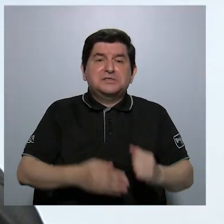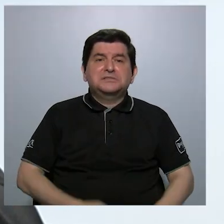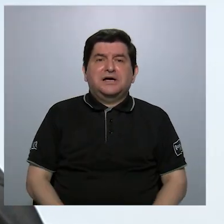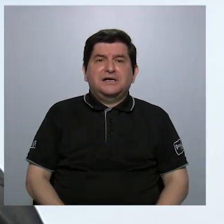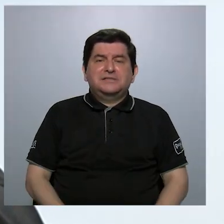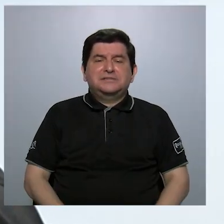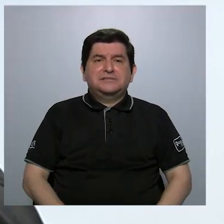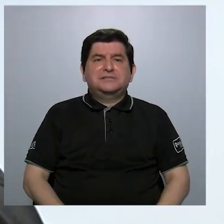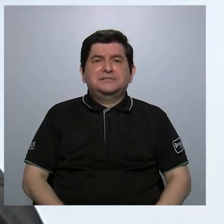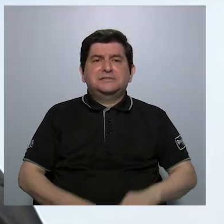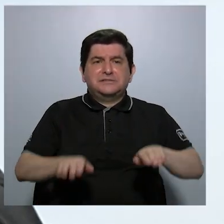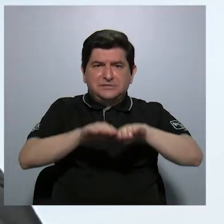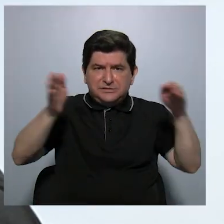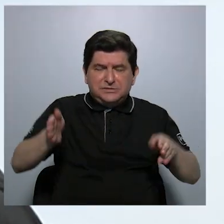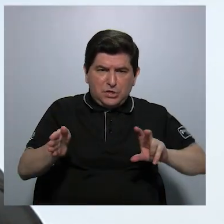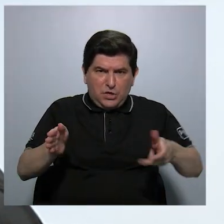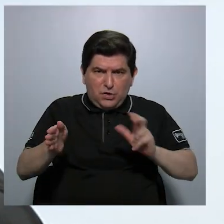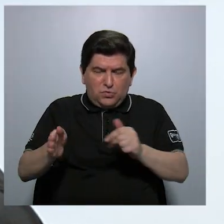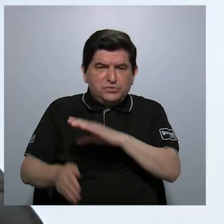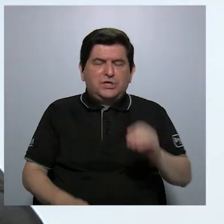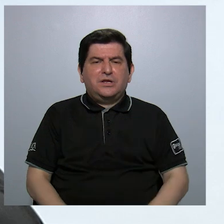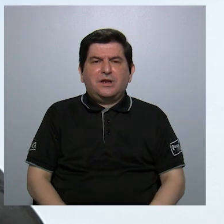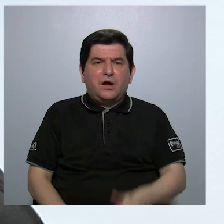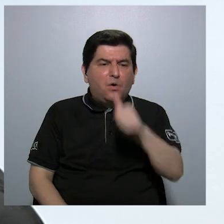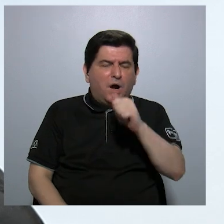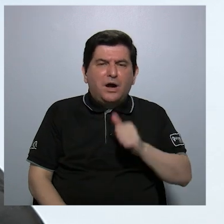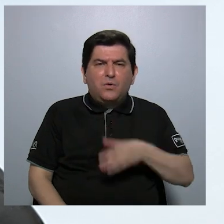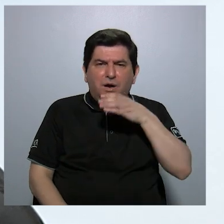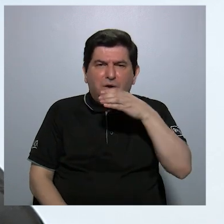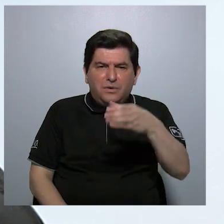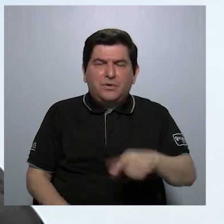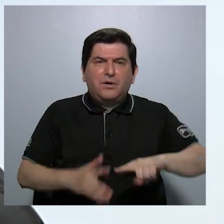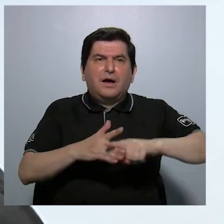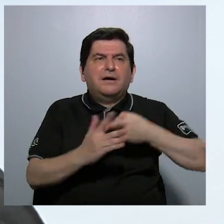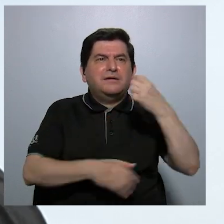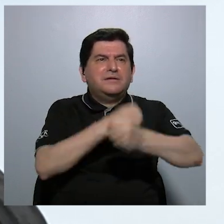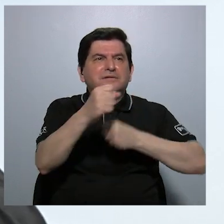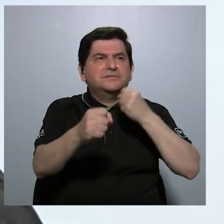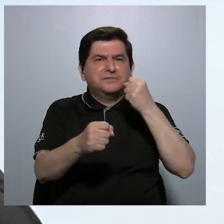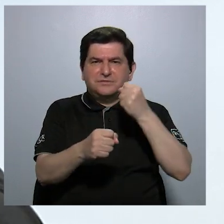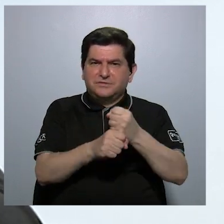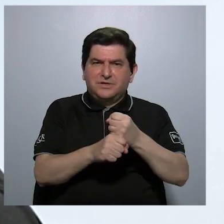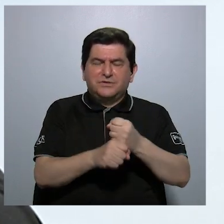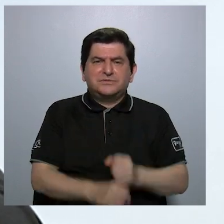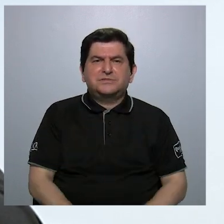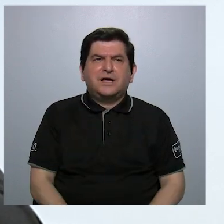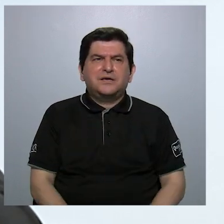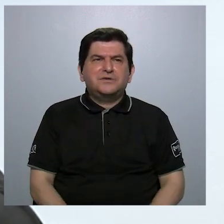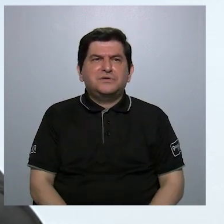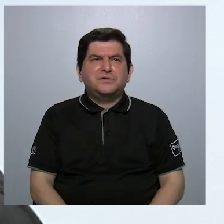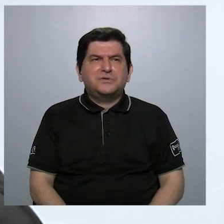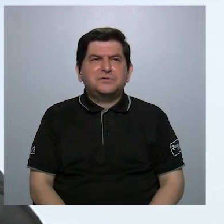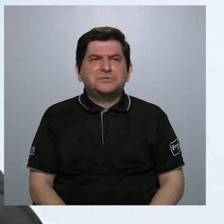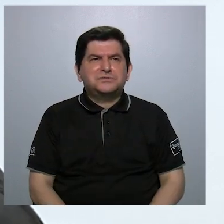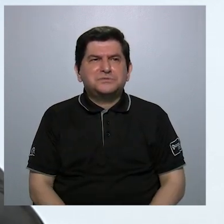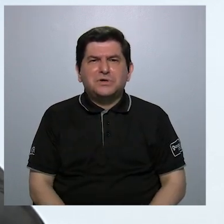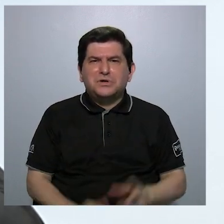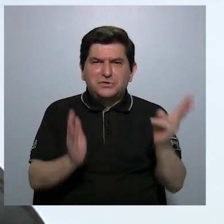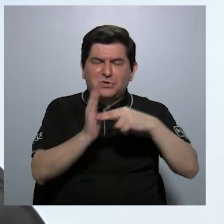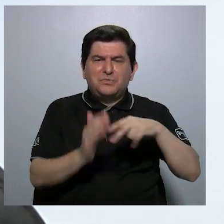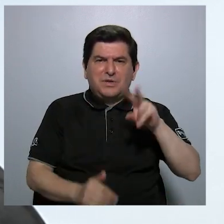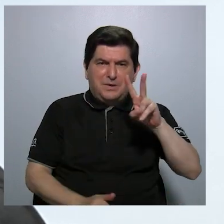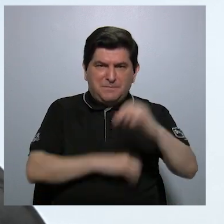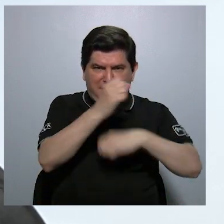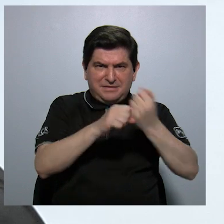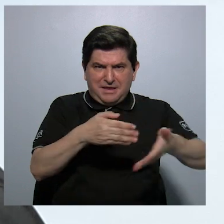puede utilizar para calentar agua, y se le dio un buen uso a principios de 2 décadas atrás.